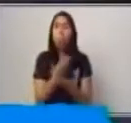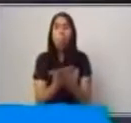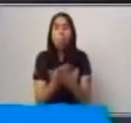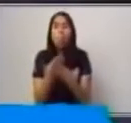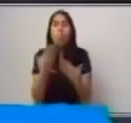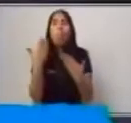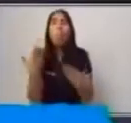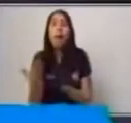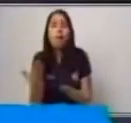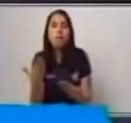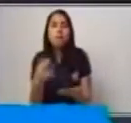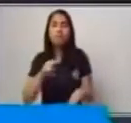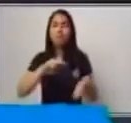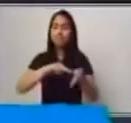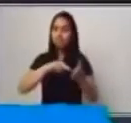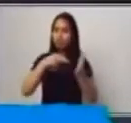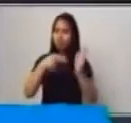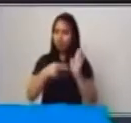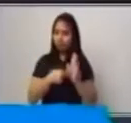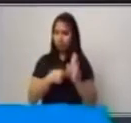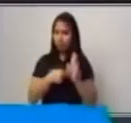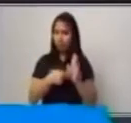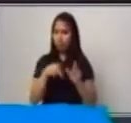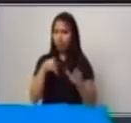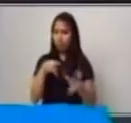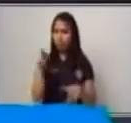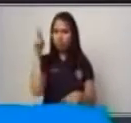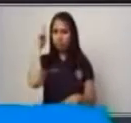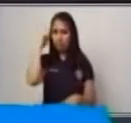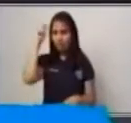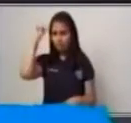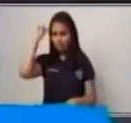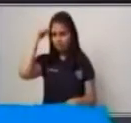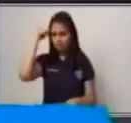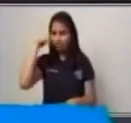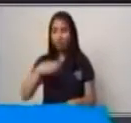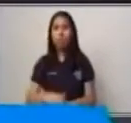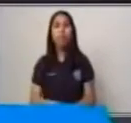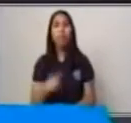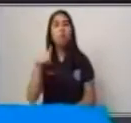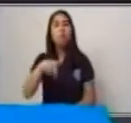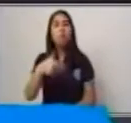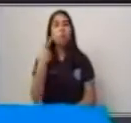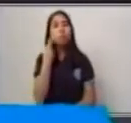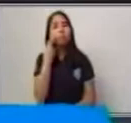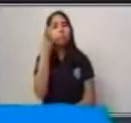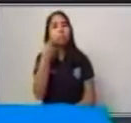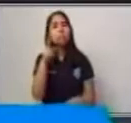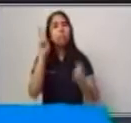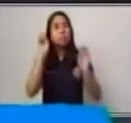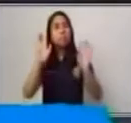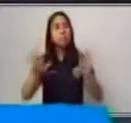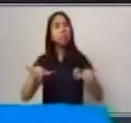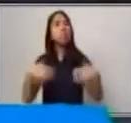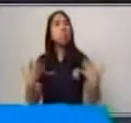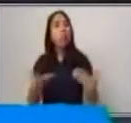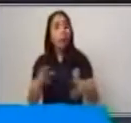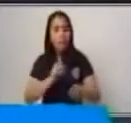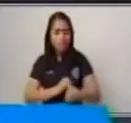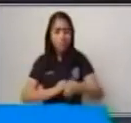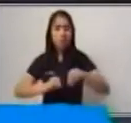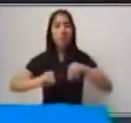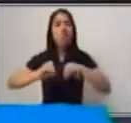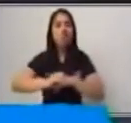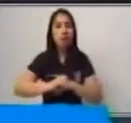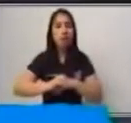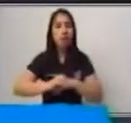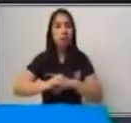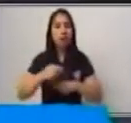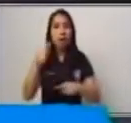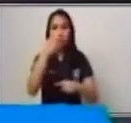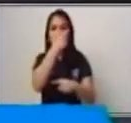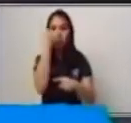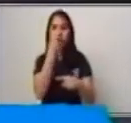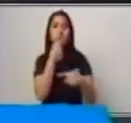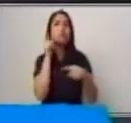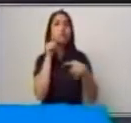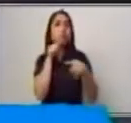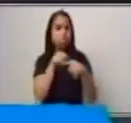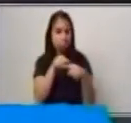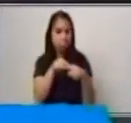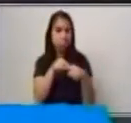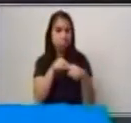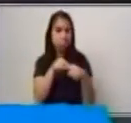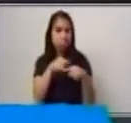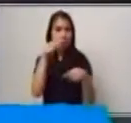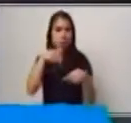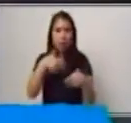Ahora vamos a comenzar con el tema de los modificadores del sujeto. Pero quisiera también que hagamos un repaso rápido de lo que